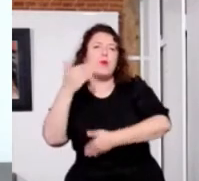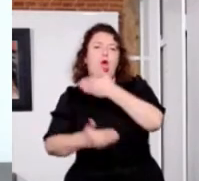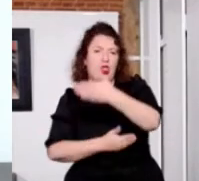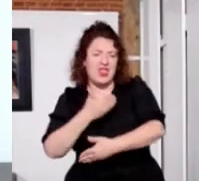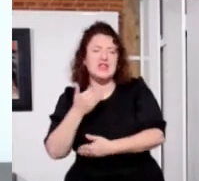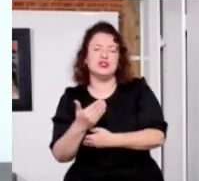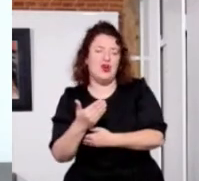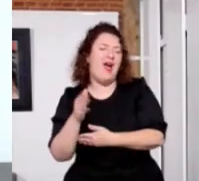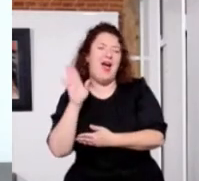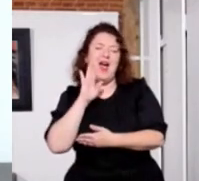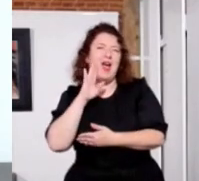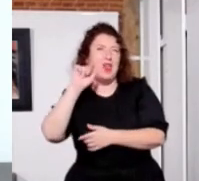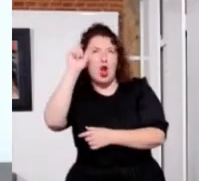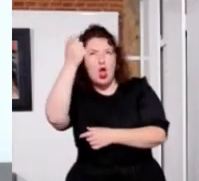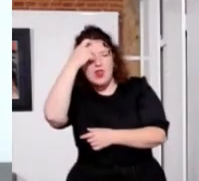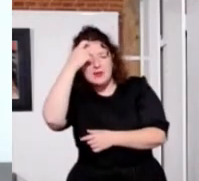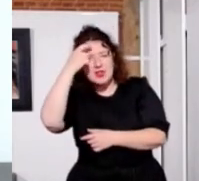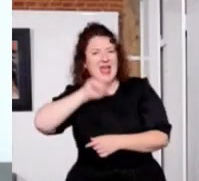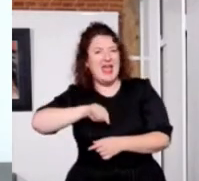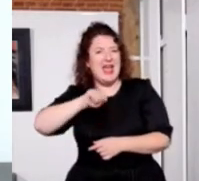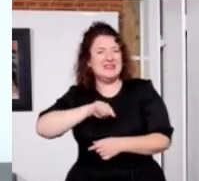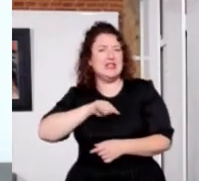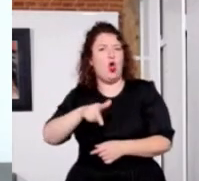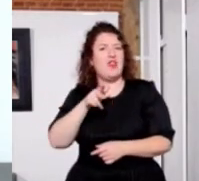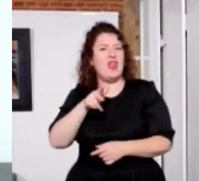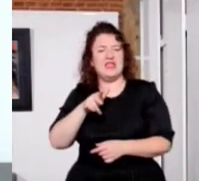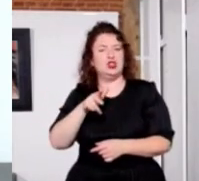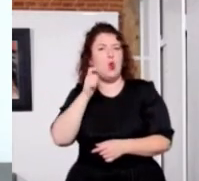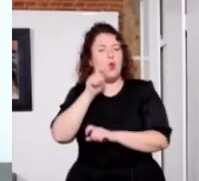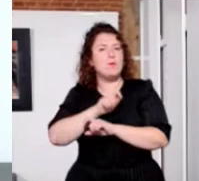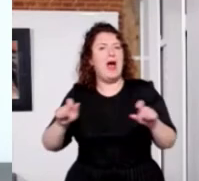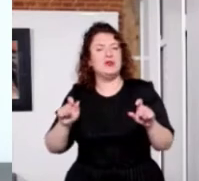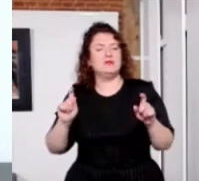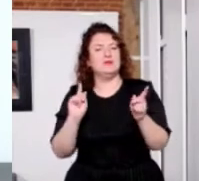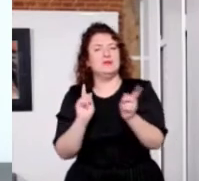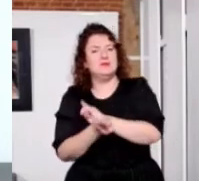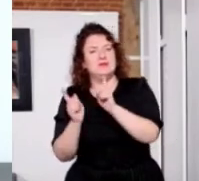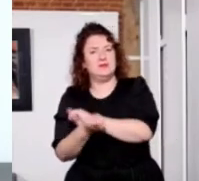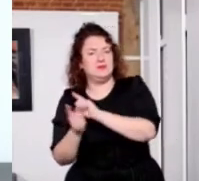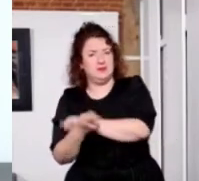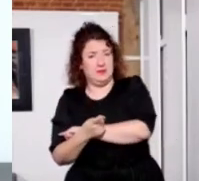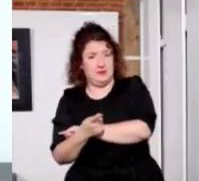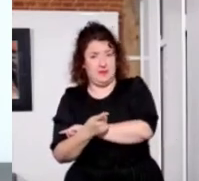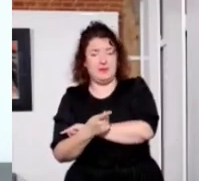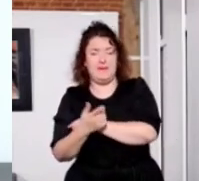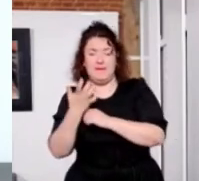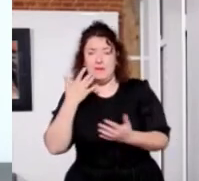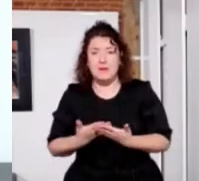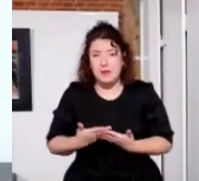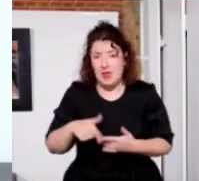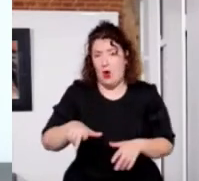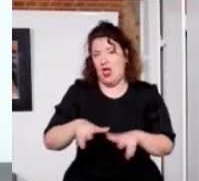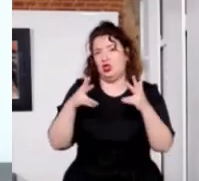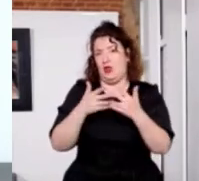invirtiendo los tradicionales conceptos ético y de derechos humanos en la sociedad moderna. Podemos